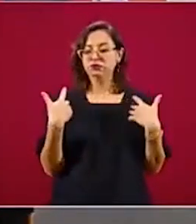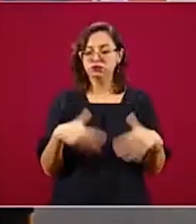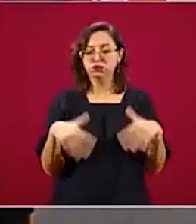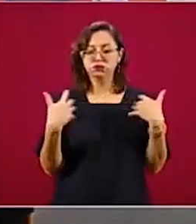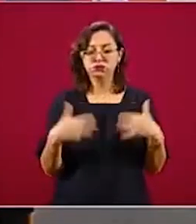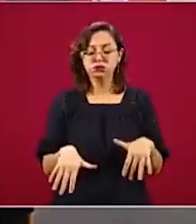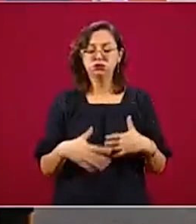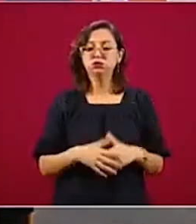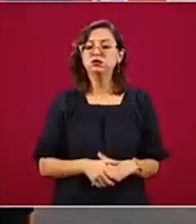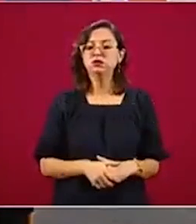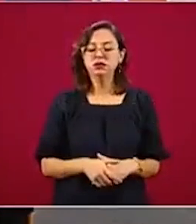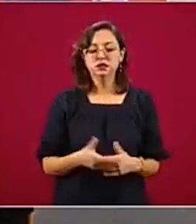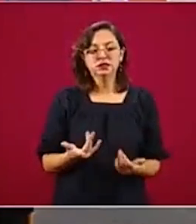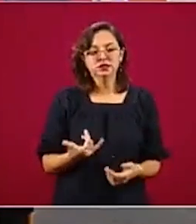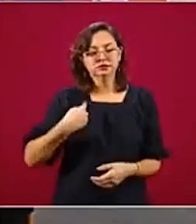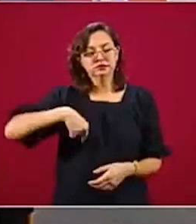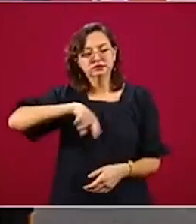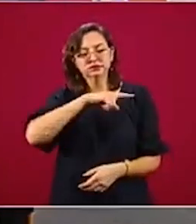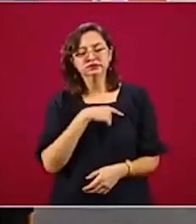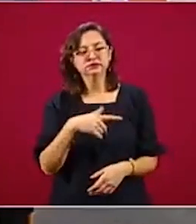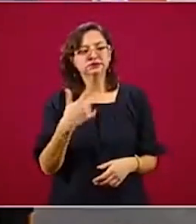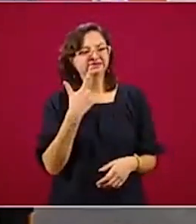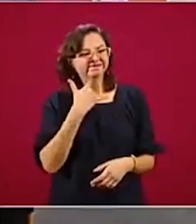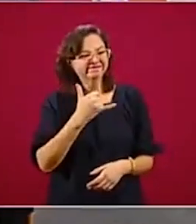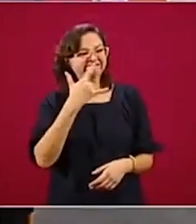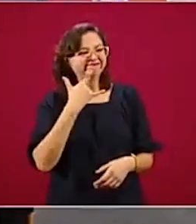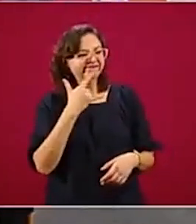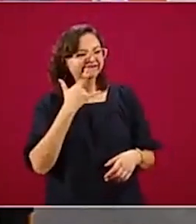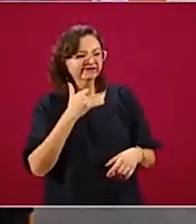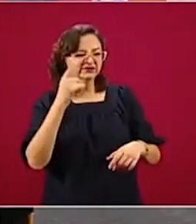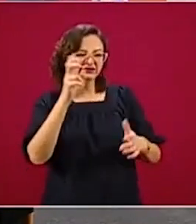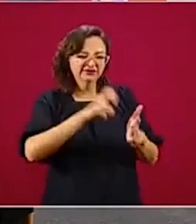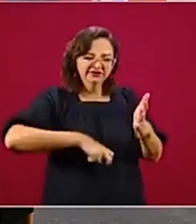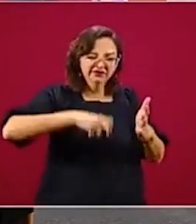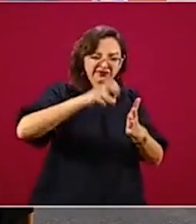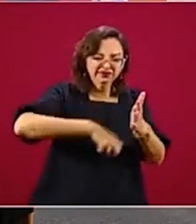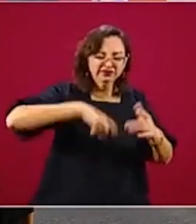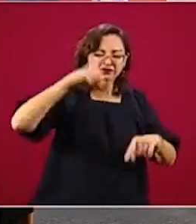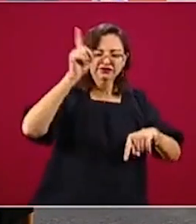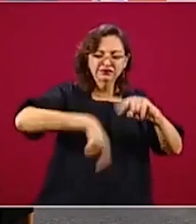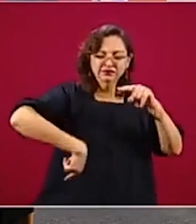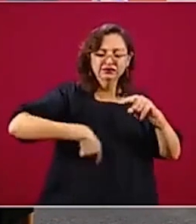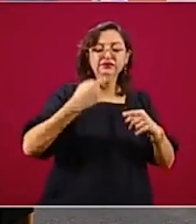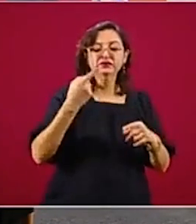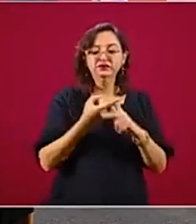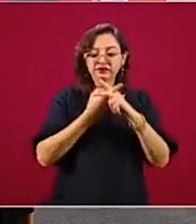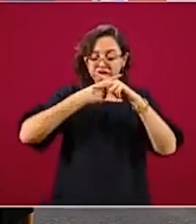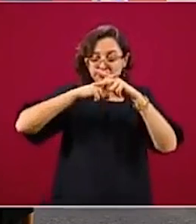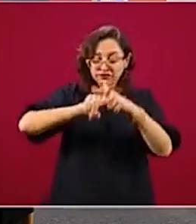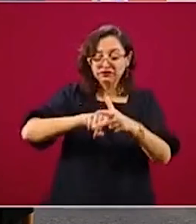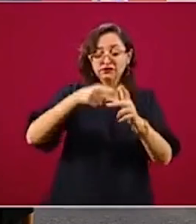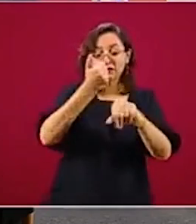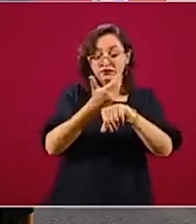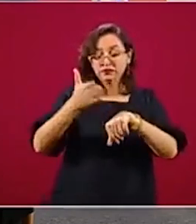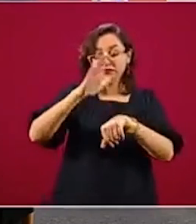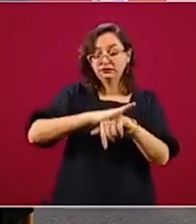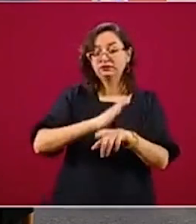eso hemos tenido que luchar y lo hemos hecho aquí iniciamos la administración